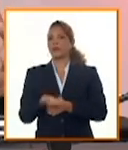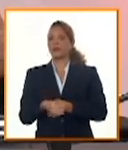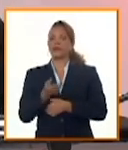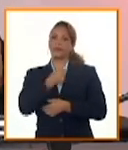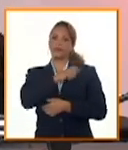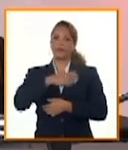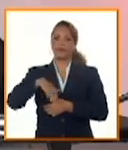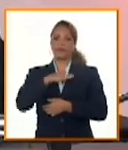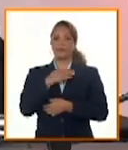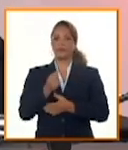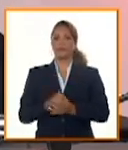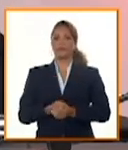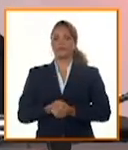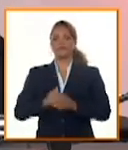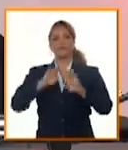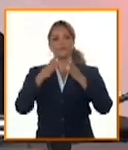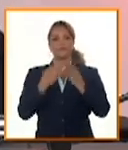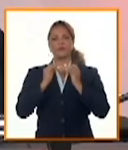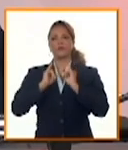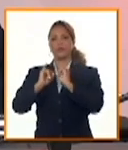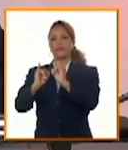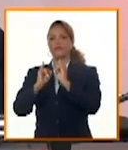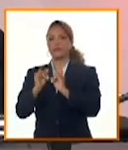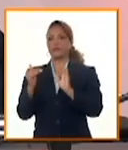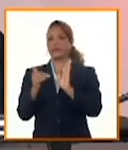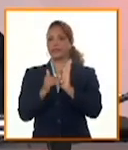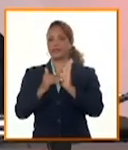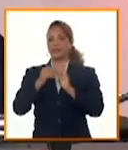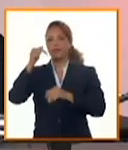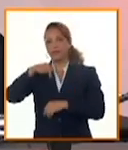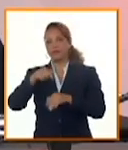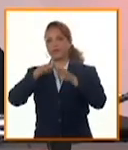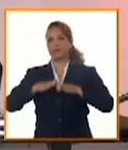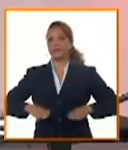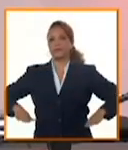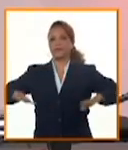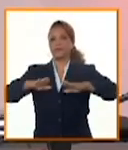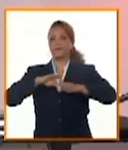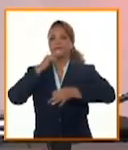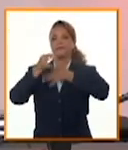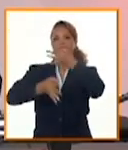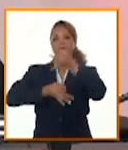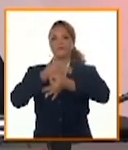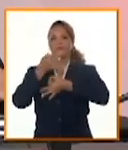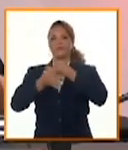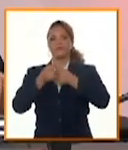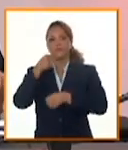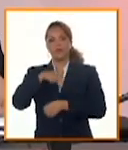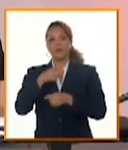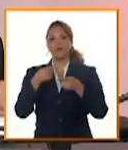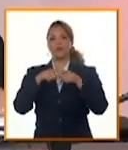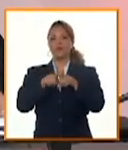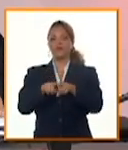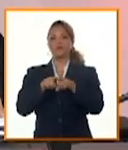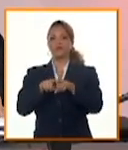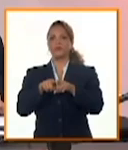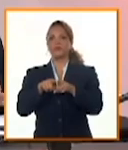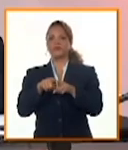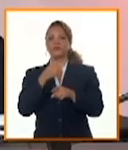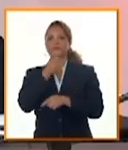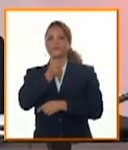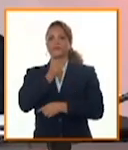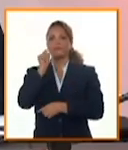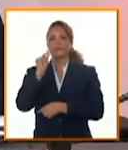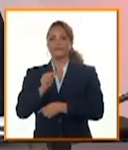todo este proceso sobre eso estaremos hablando esta tarde en nuestra mesa redonda que tengo el placer de estar Compartiendo